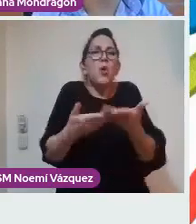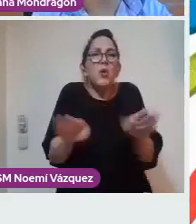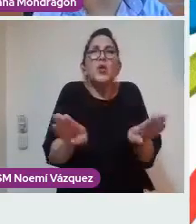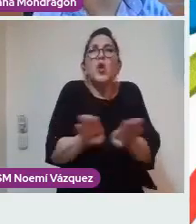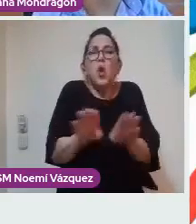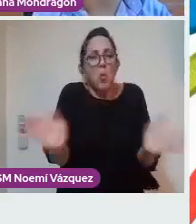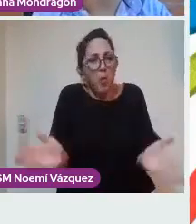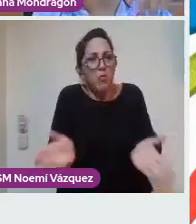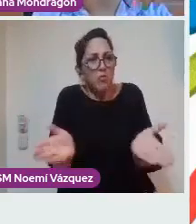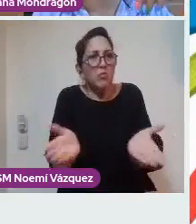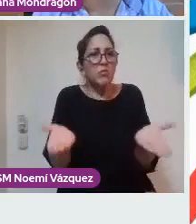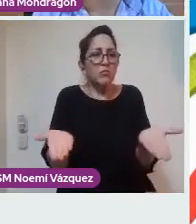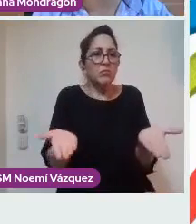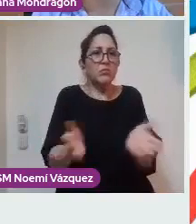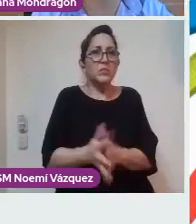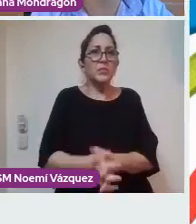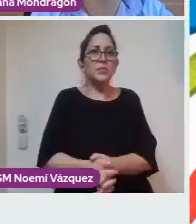hay